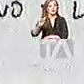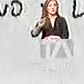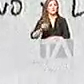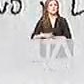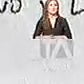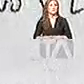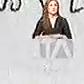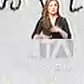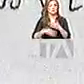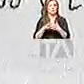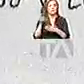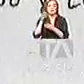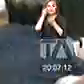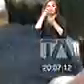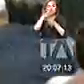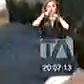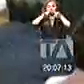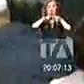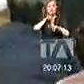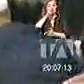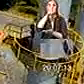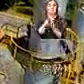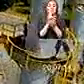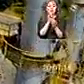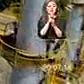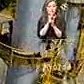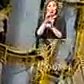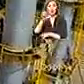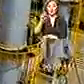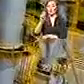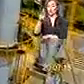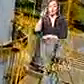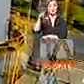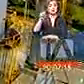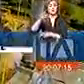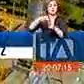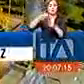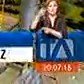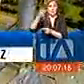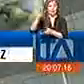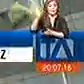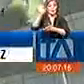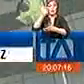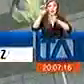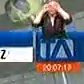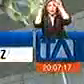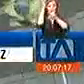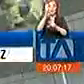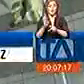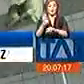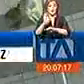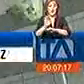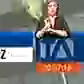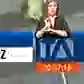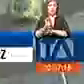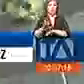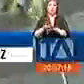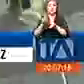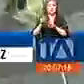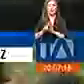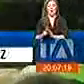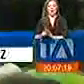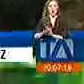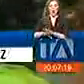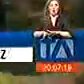esta información es verificable, pues el ingeniero de Sousa es el ex ejecutivo de Odebrecht en Ecuador, relacionado con los